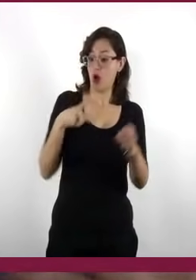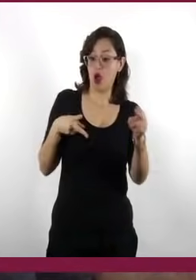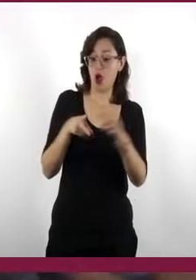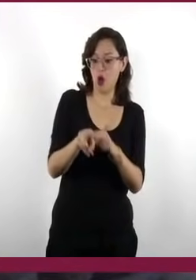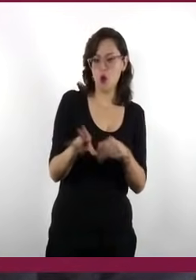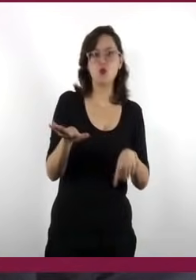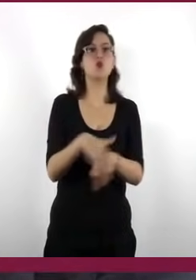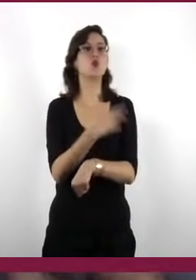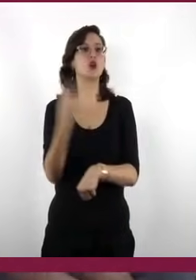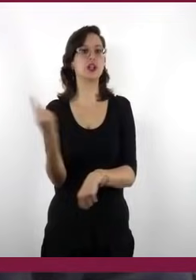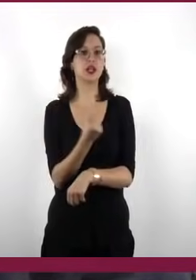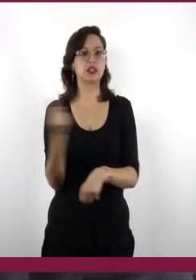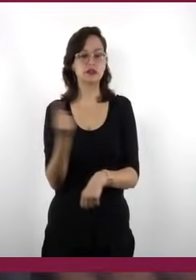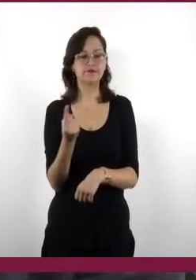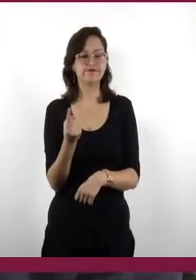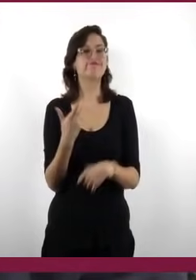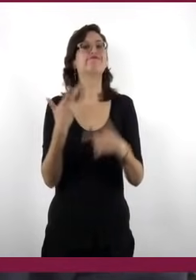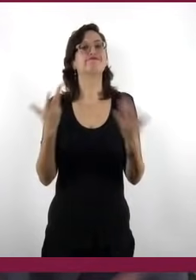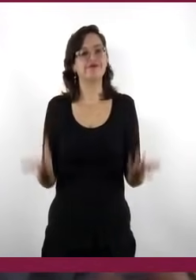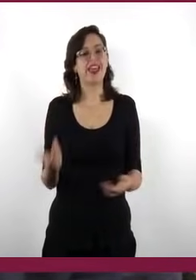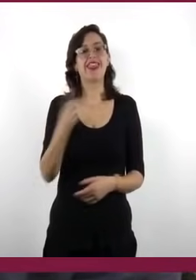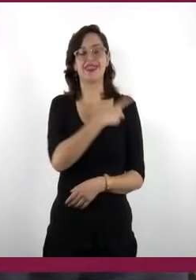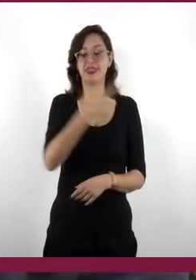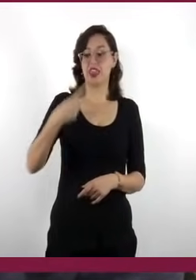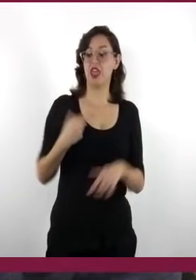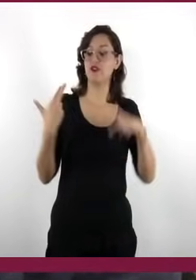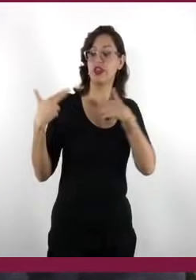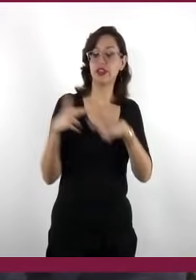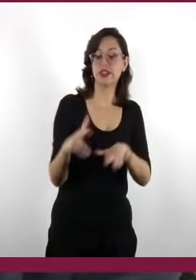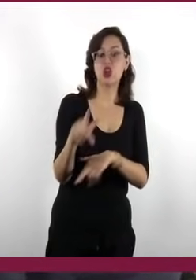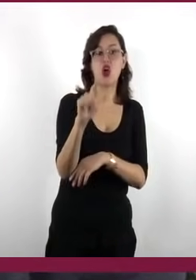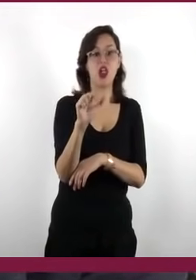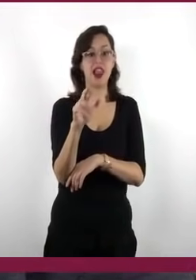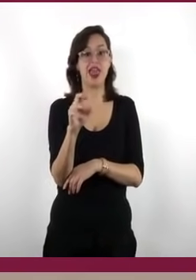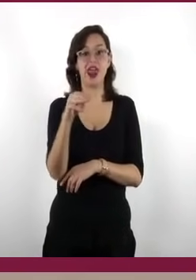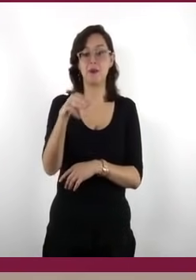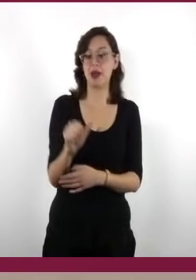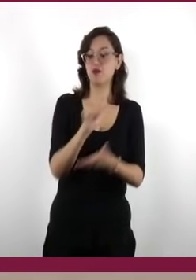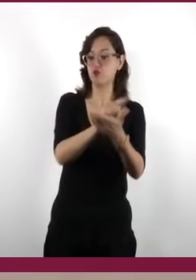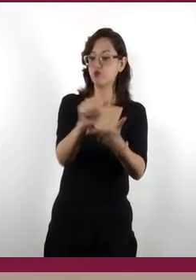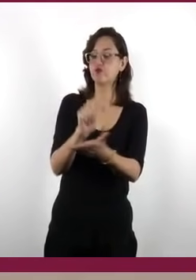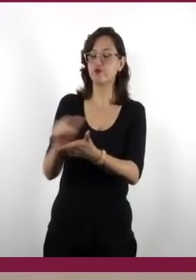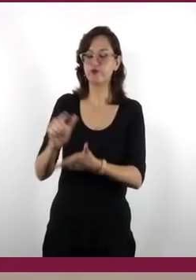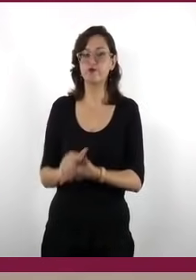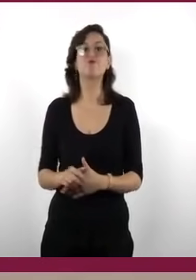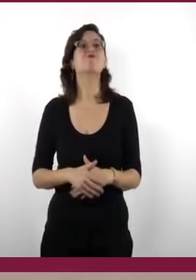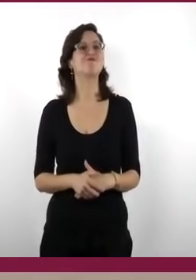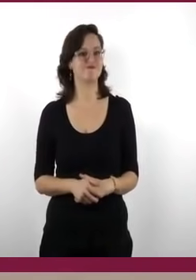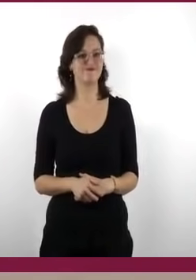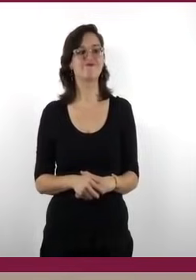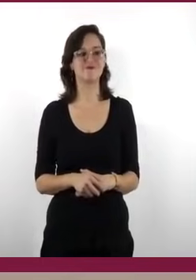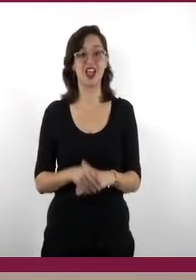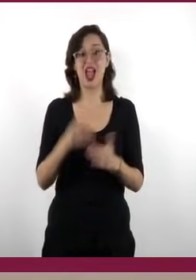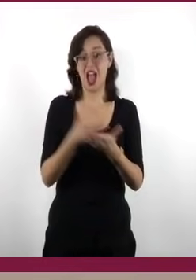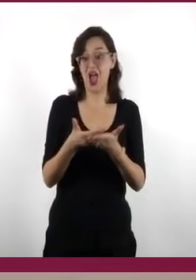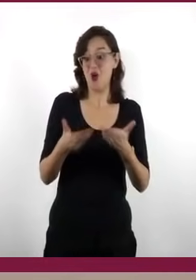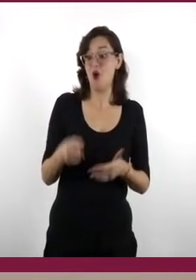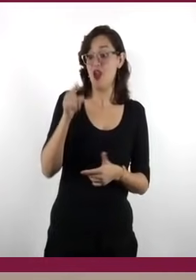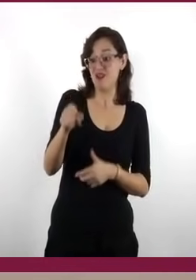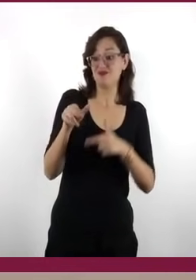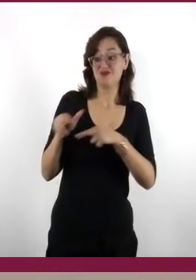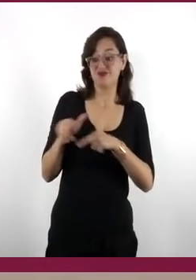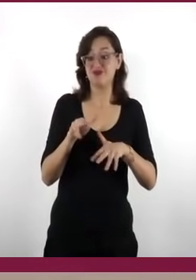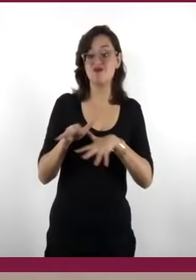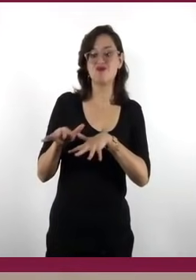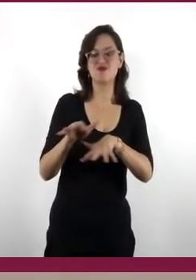Debido a la necesidad de realizar trabajos de limpieza en el río Lerma. Sí, hoy en día este cuerpo de agua